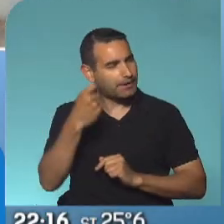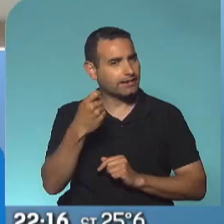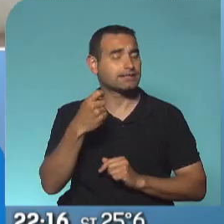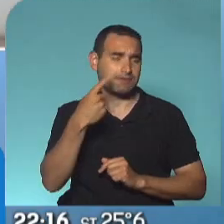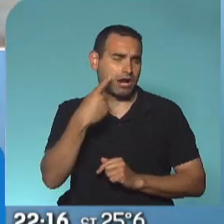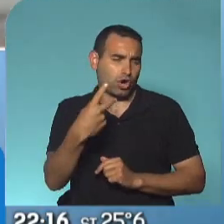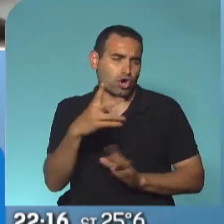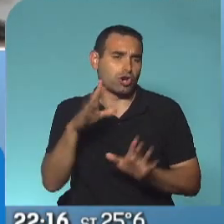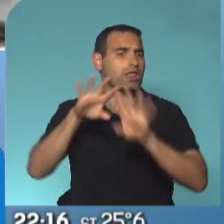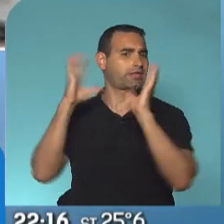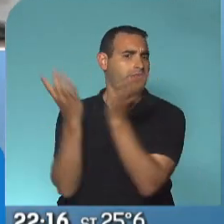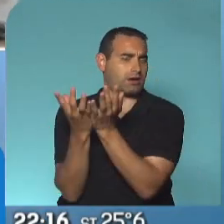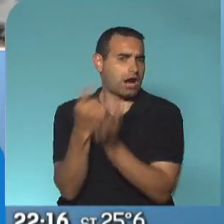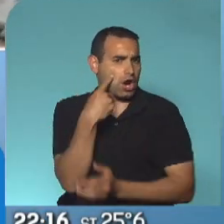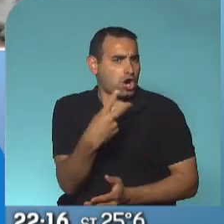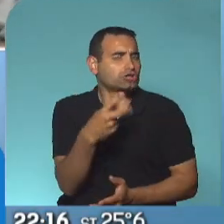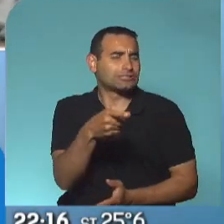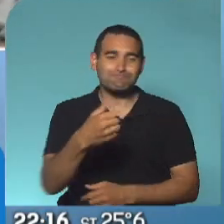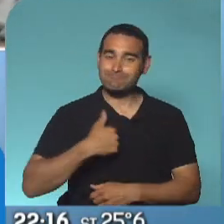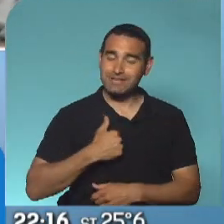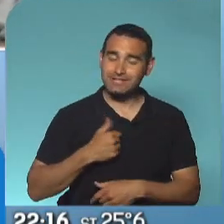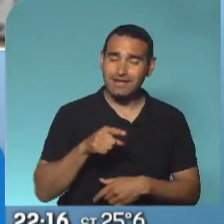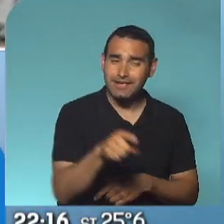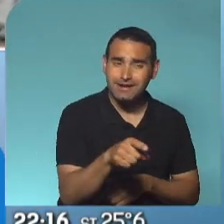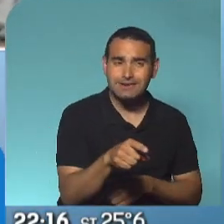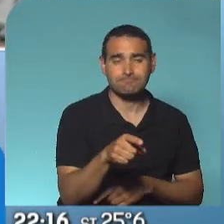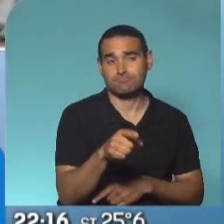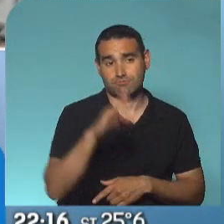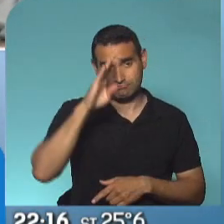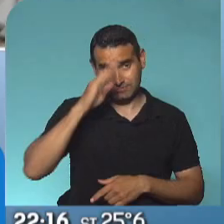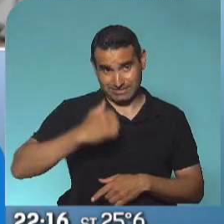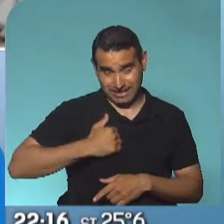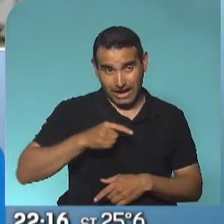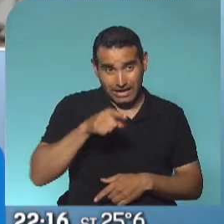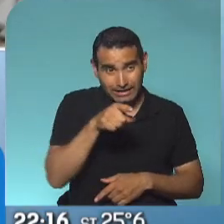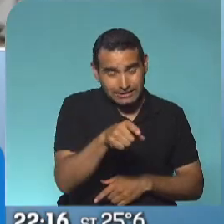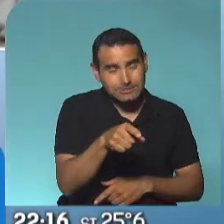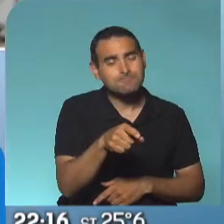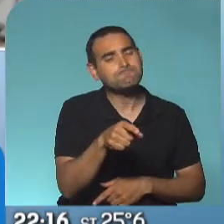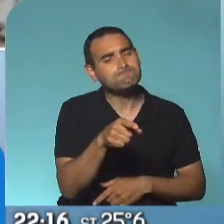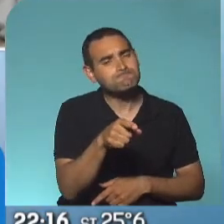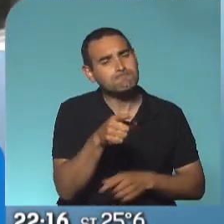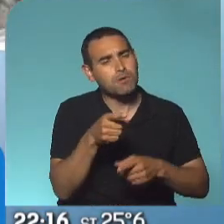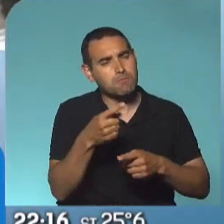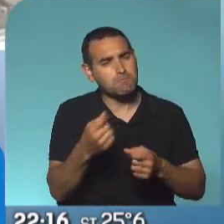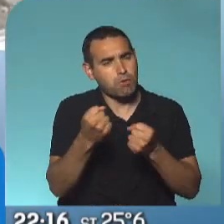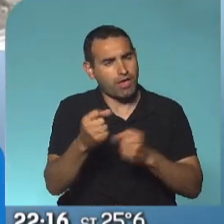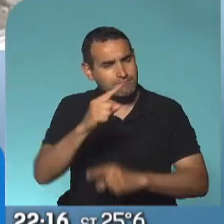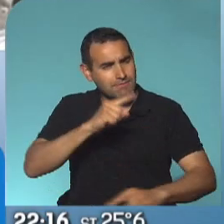reconocimiento internacional de que los militares en el poder, en el ejercicio del poder político,